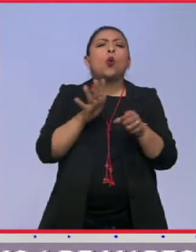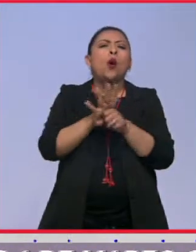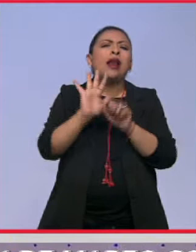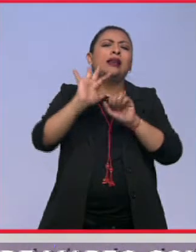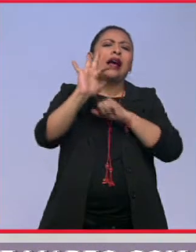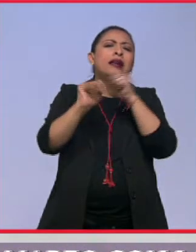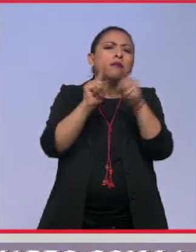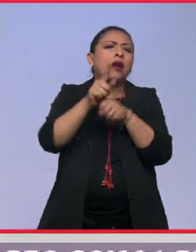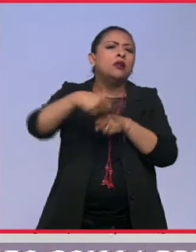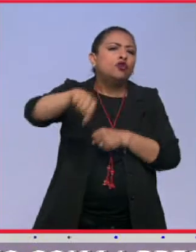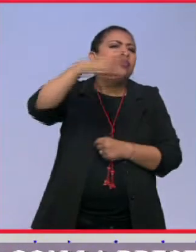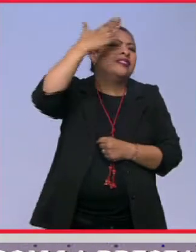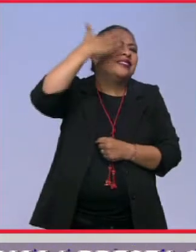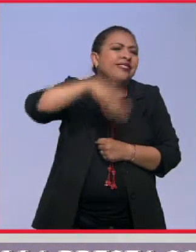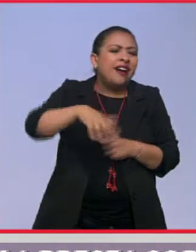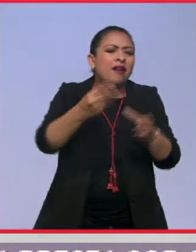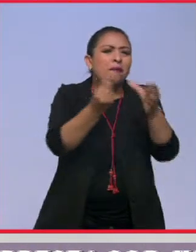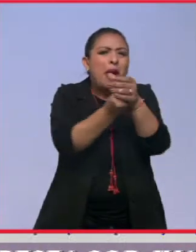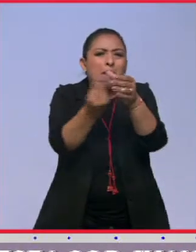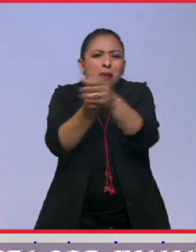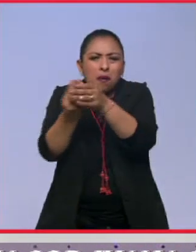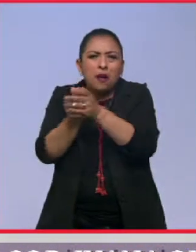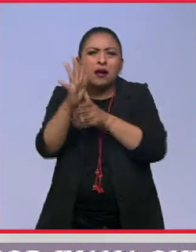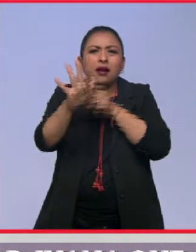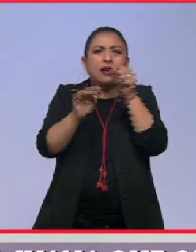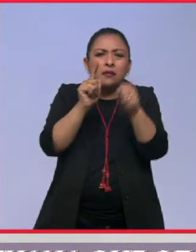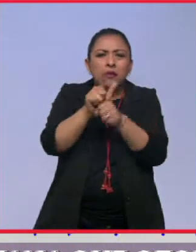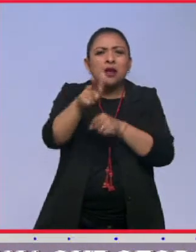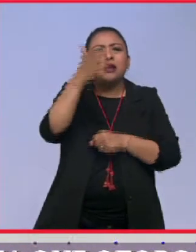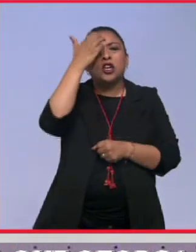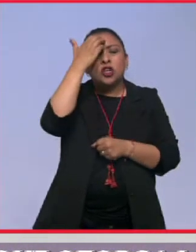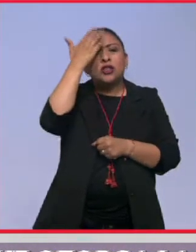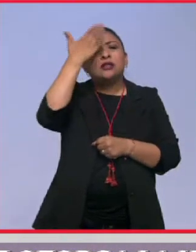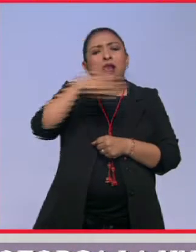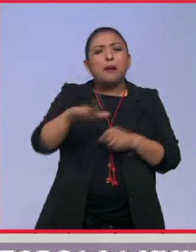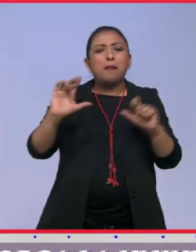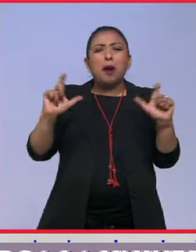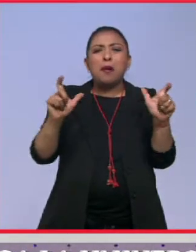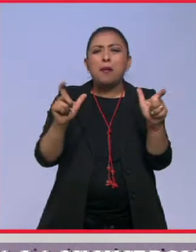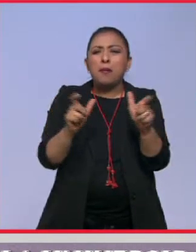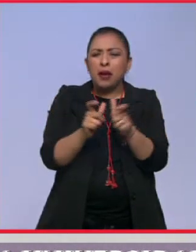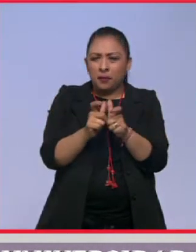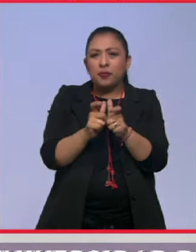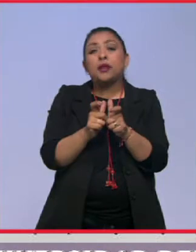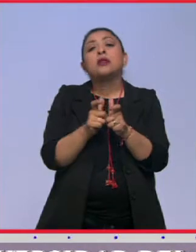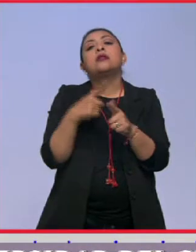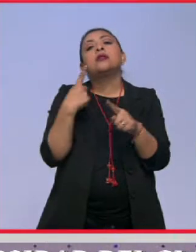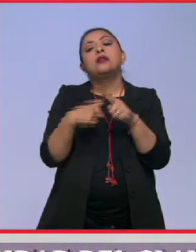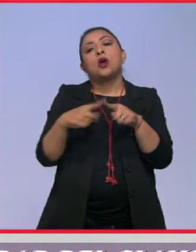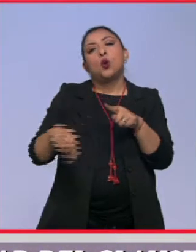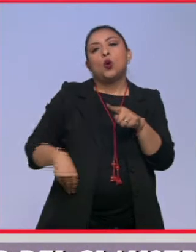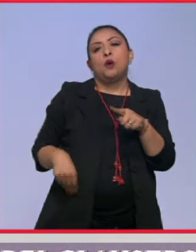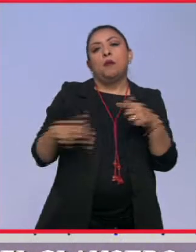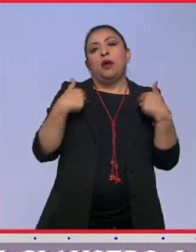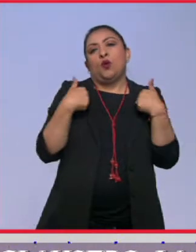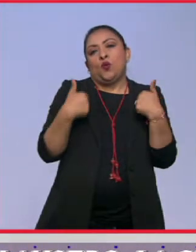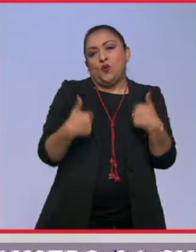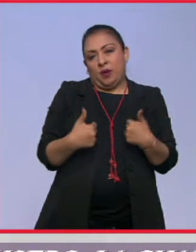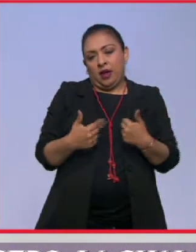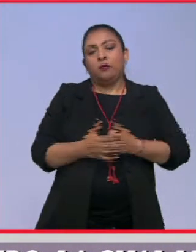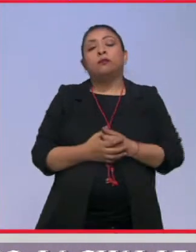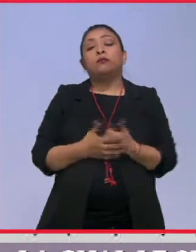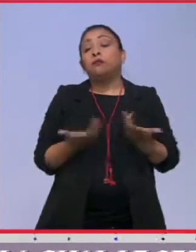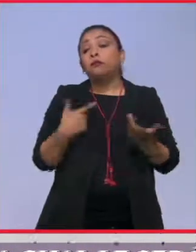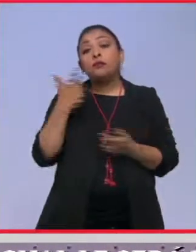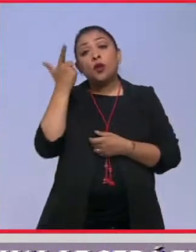especies conocen, qué animales conocen que se encuentren en peligro de extinción por la actividad humana.